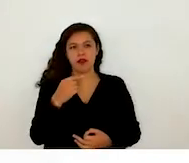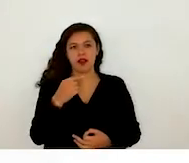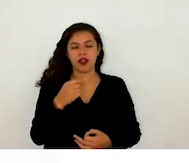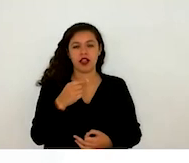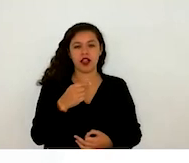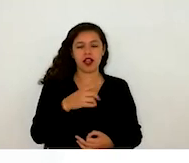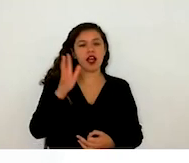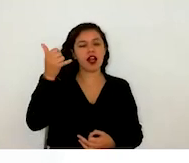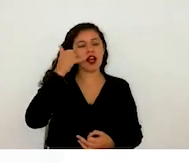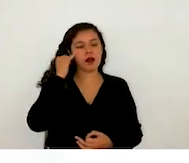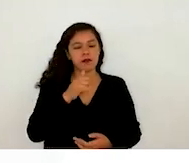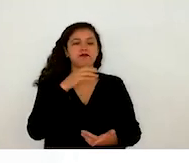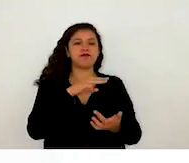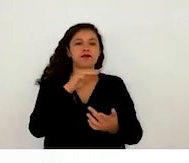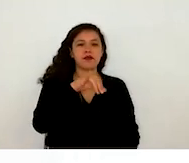llamadas telefónicas